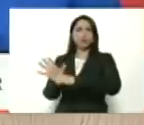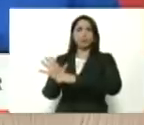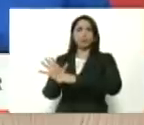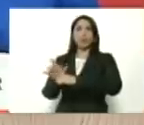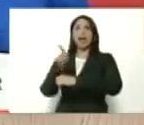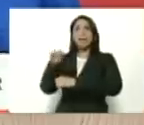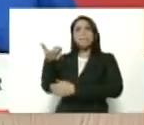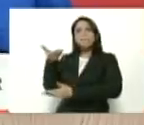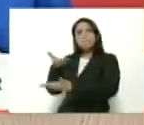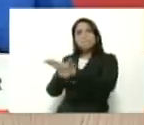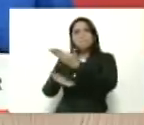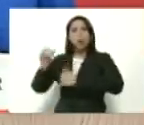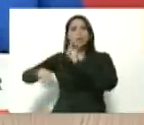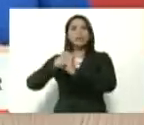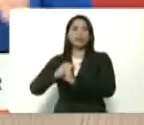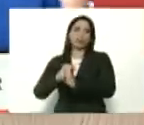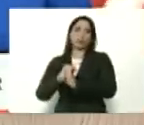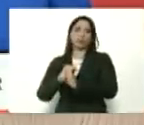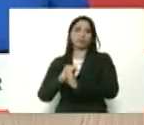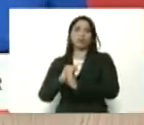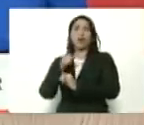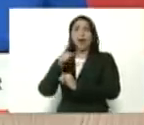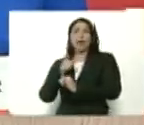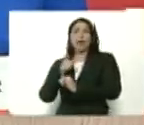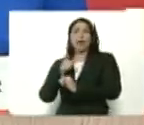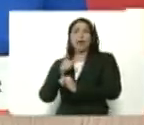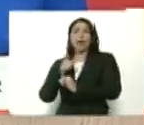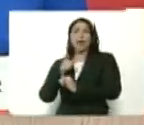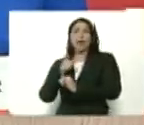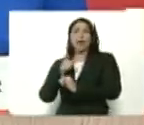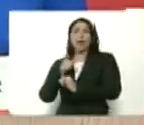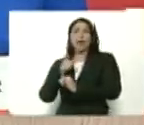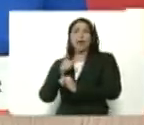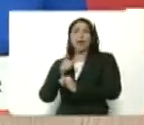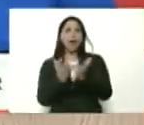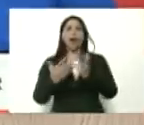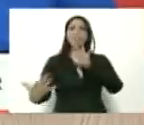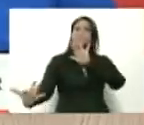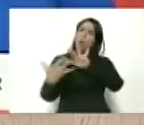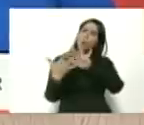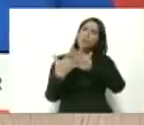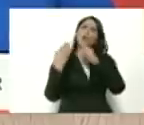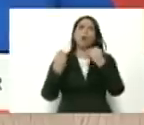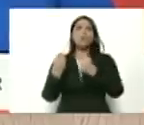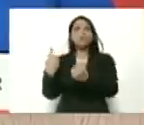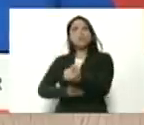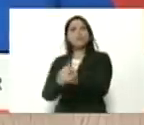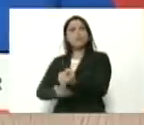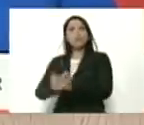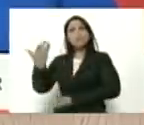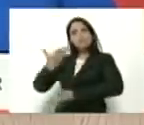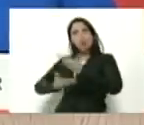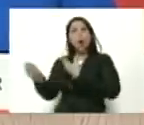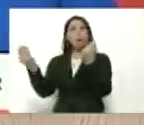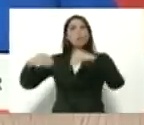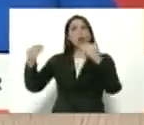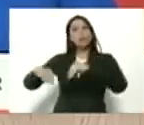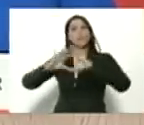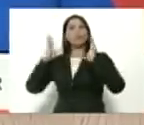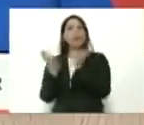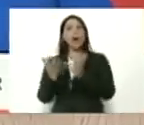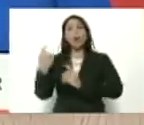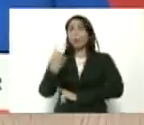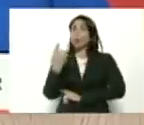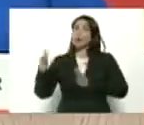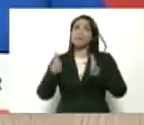la solidaridad internacional, es la interconexión mundial, interconexión y hermandad y cooperación mundial. Es la